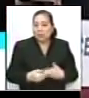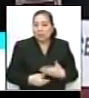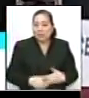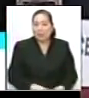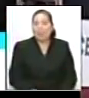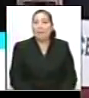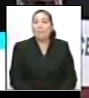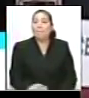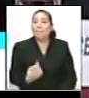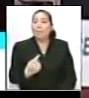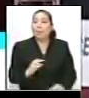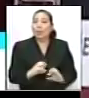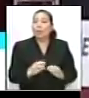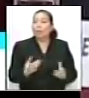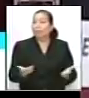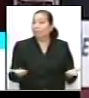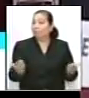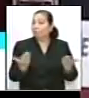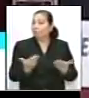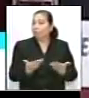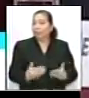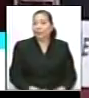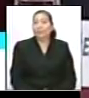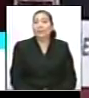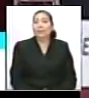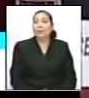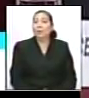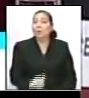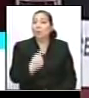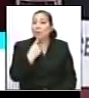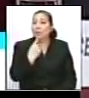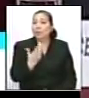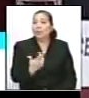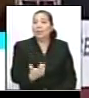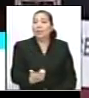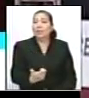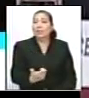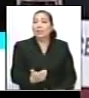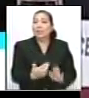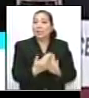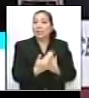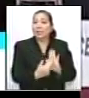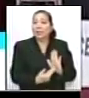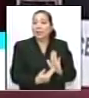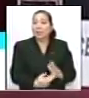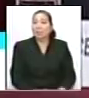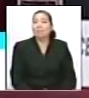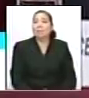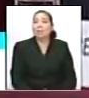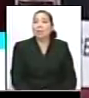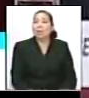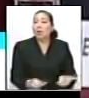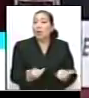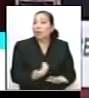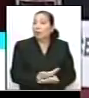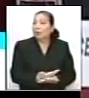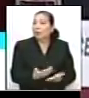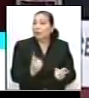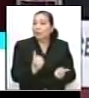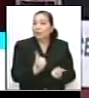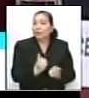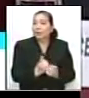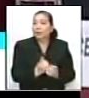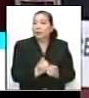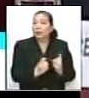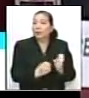procedimiento parlamentario en curso, tal como ordena nuestro reglamento, por lo que ahora nos encontramos